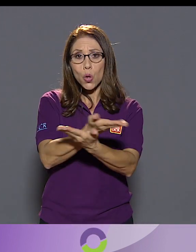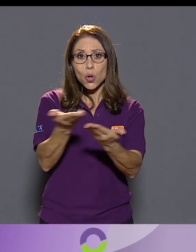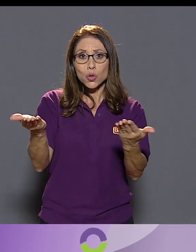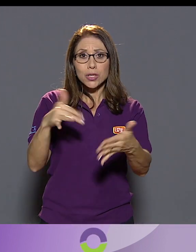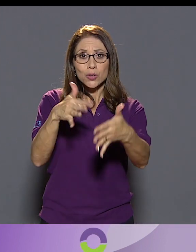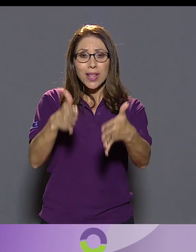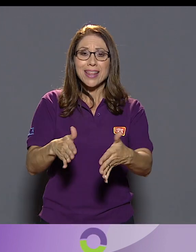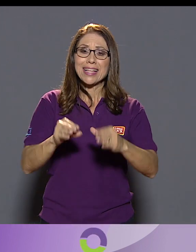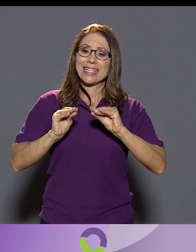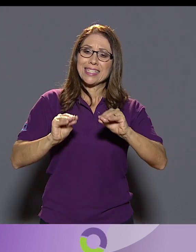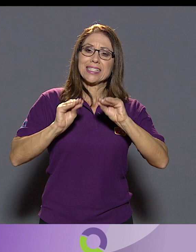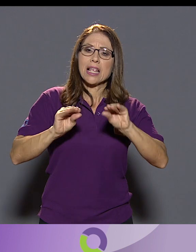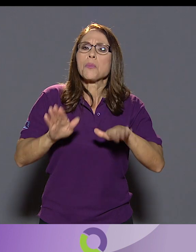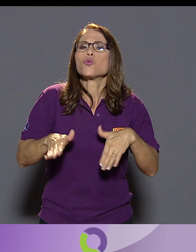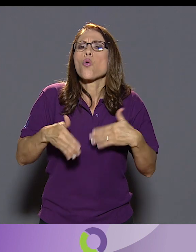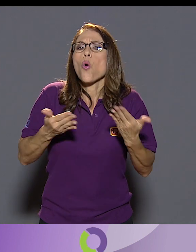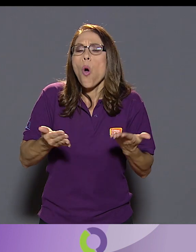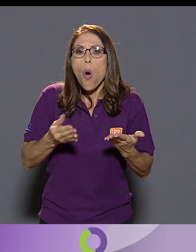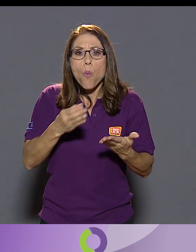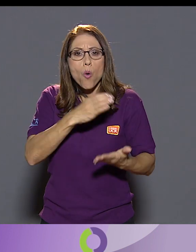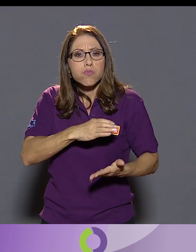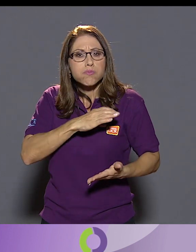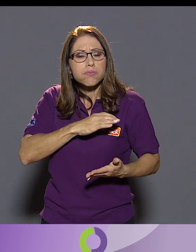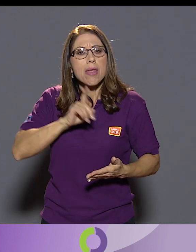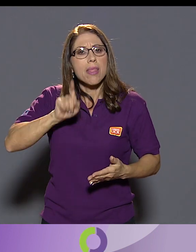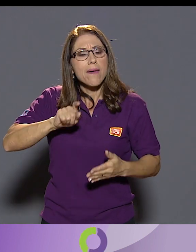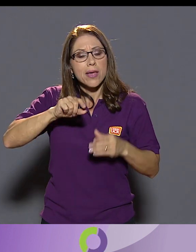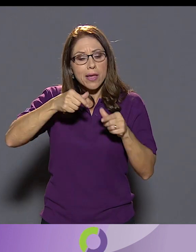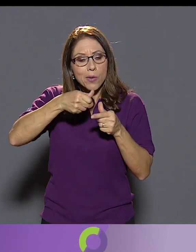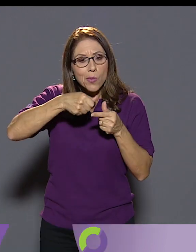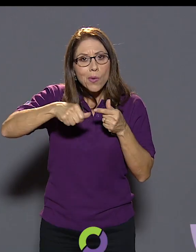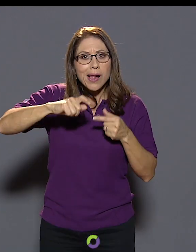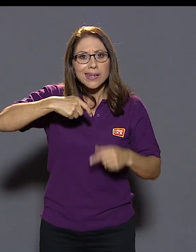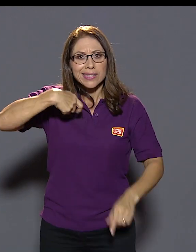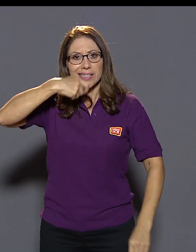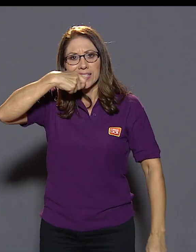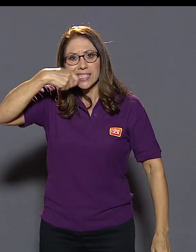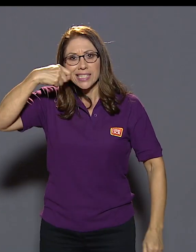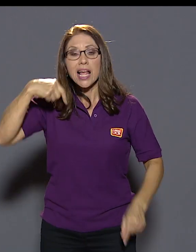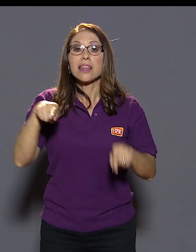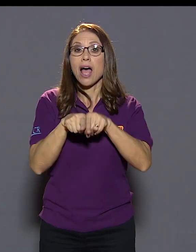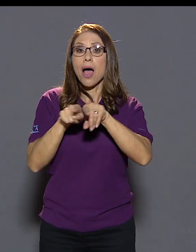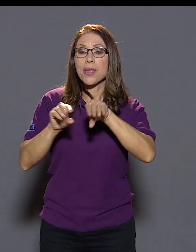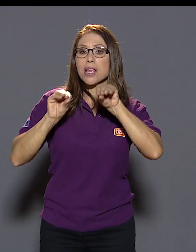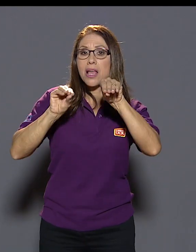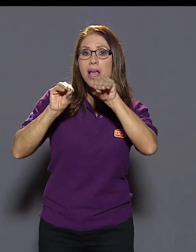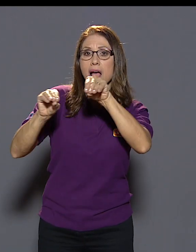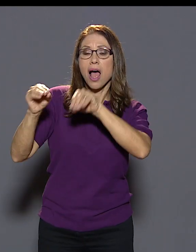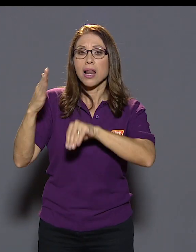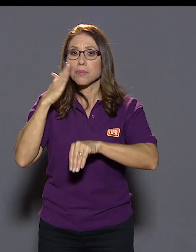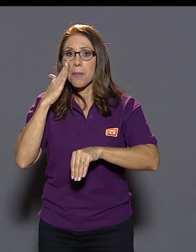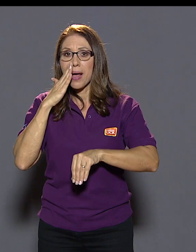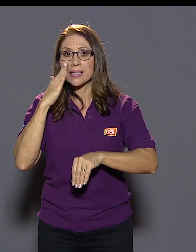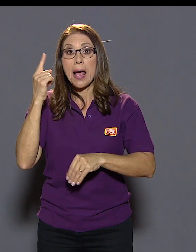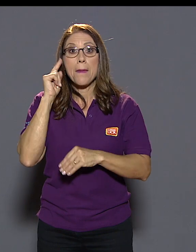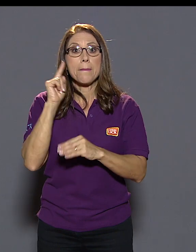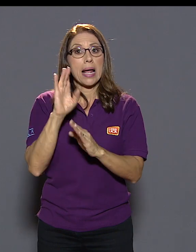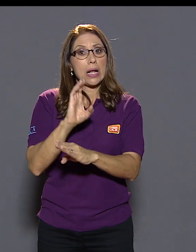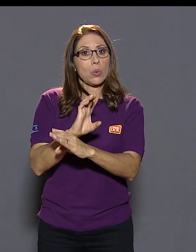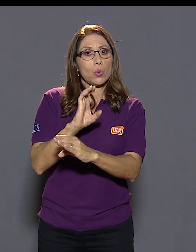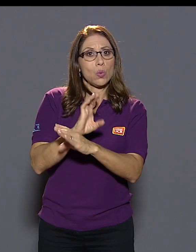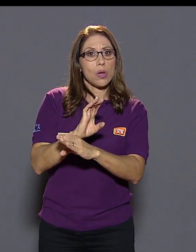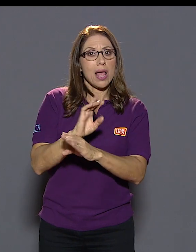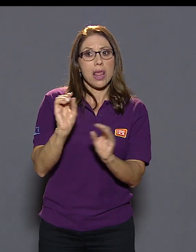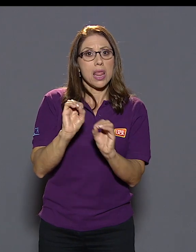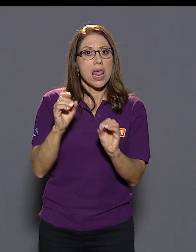los chicos técnicas de cepillado y a las mamás también. Entonces lo que hacemos es prever, ¿verdad?, que tengan futuras